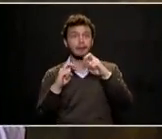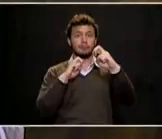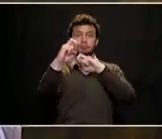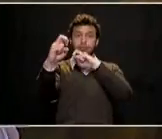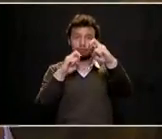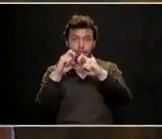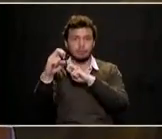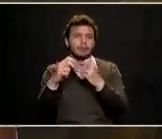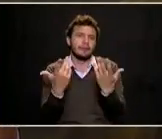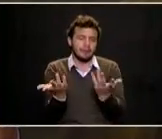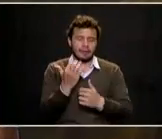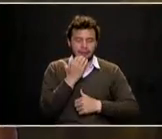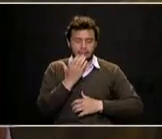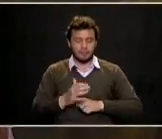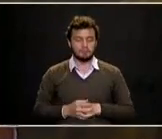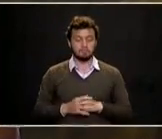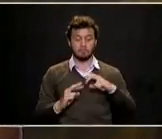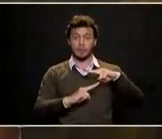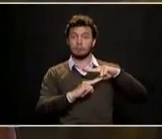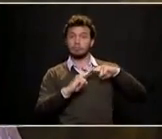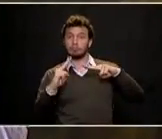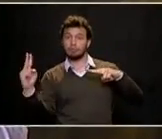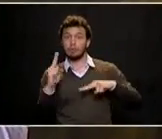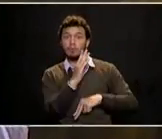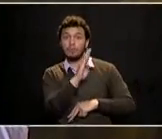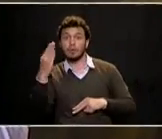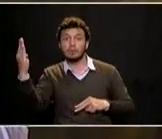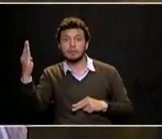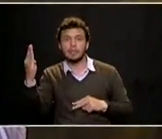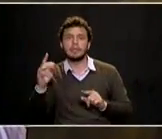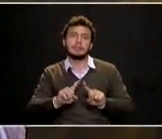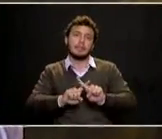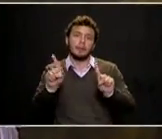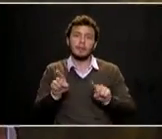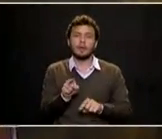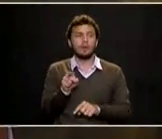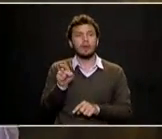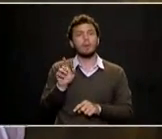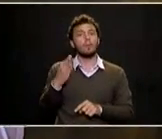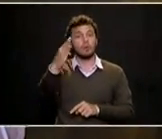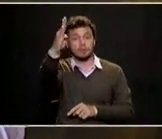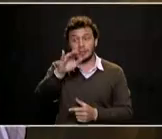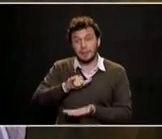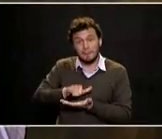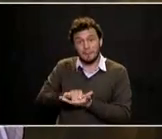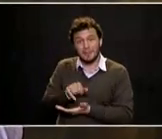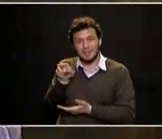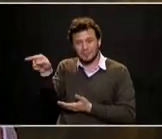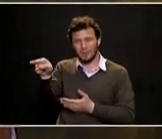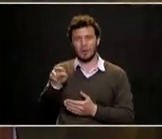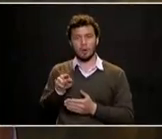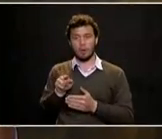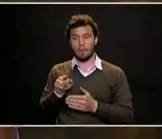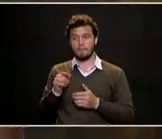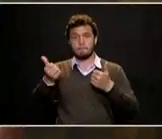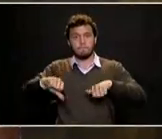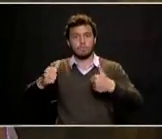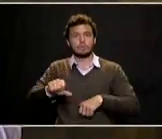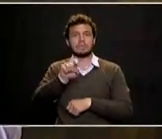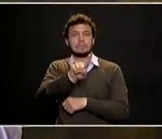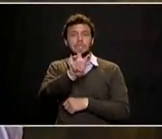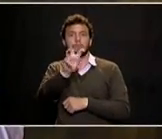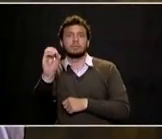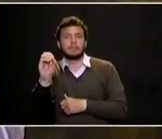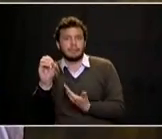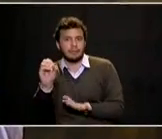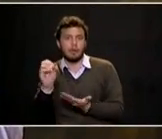tranvía de Buenos Aires lo hicimos, pero siguen los 180 buses corriendo por la cuenca, o en el metro llevamos hasta la